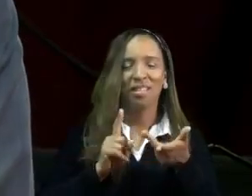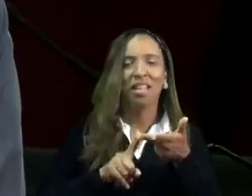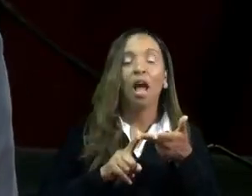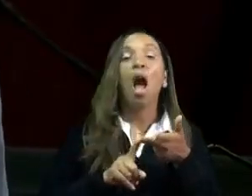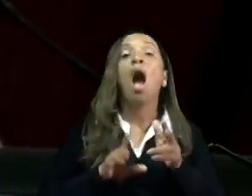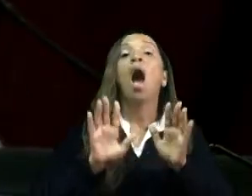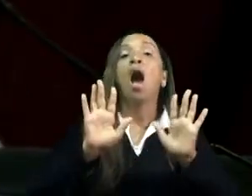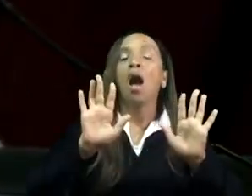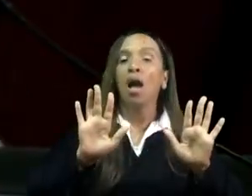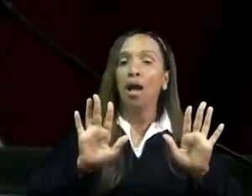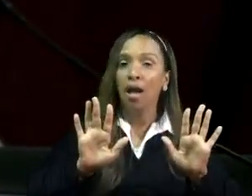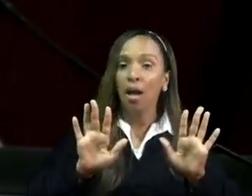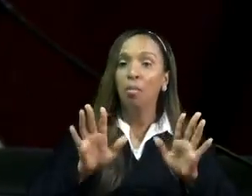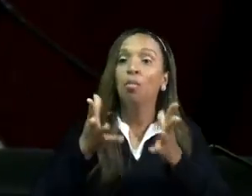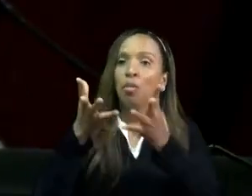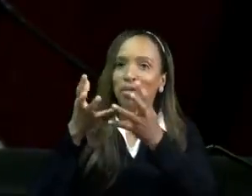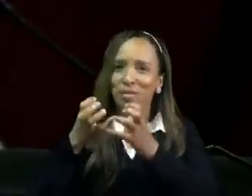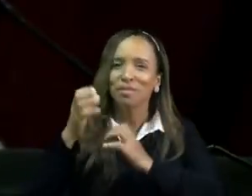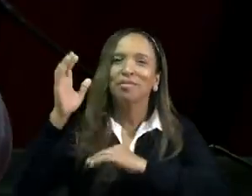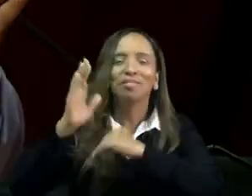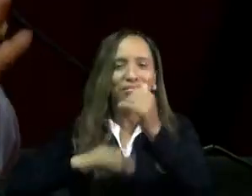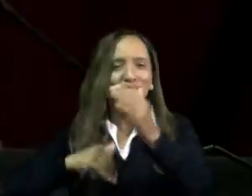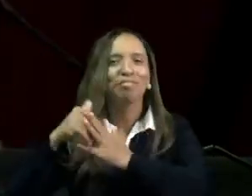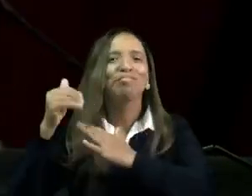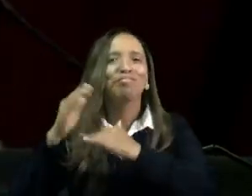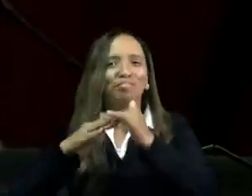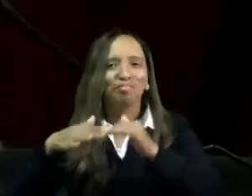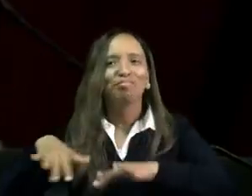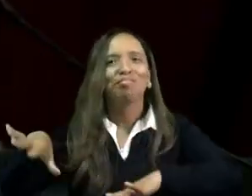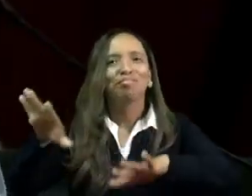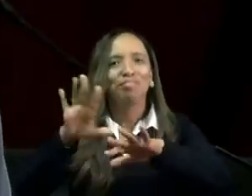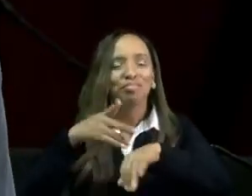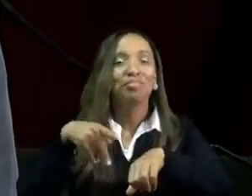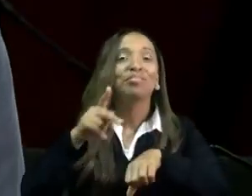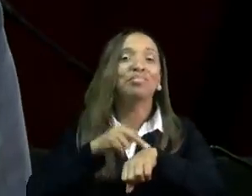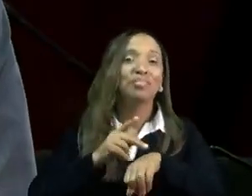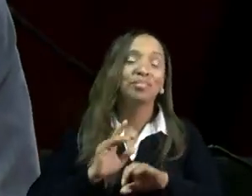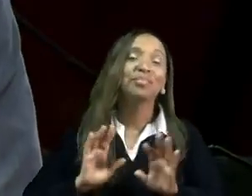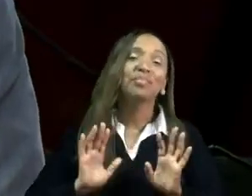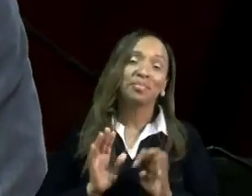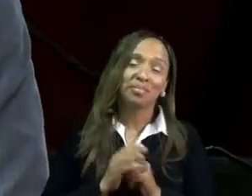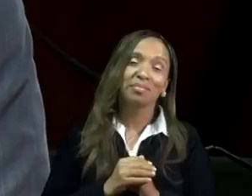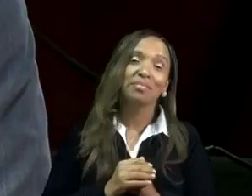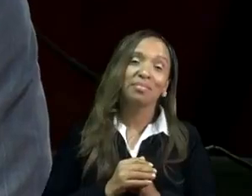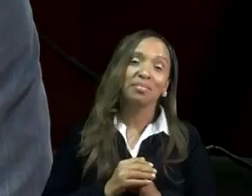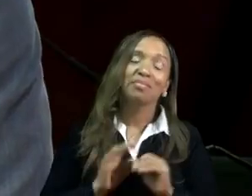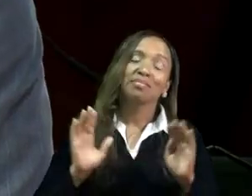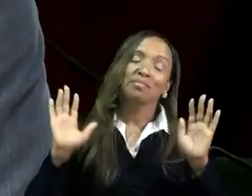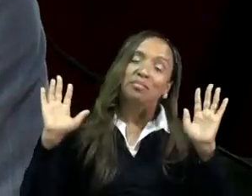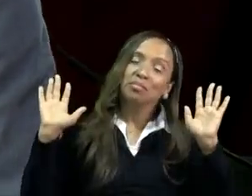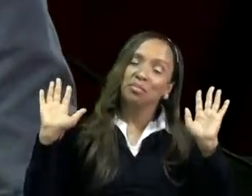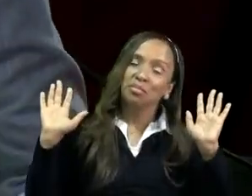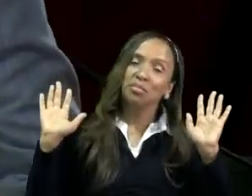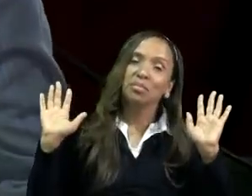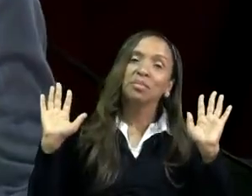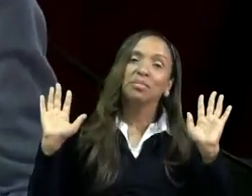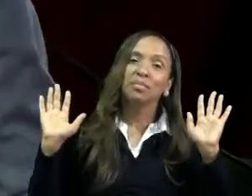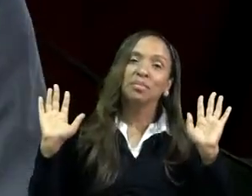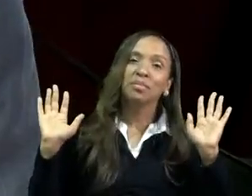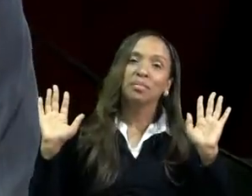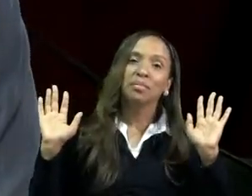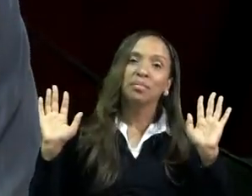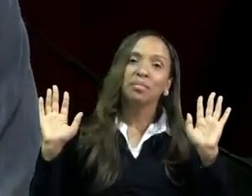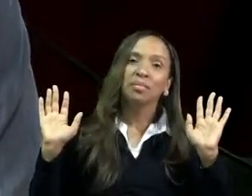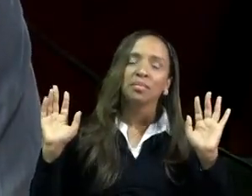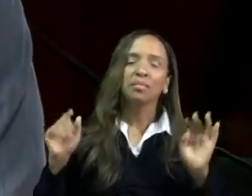la provincia. Presidente, después de haber debatido, y gracias por el tiempo extra, yo creo que a la oposición sabemos el discurso